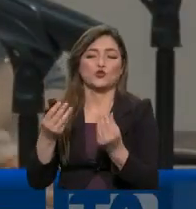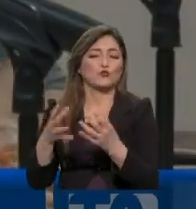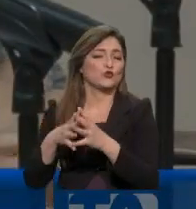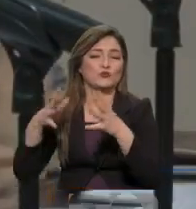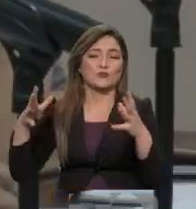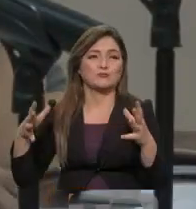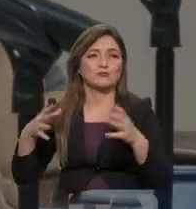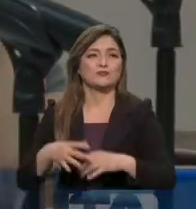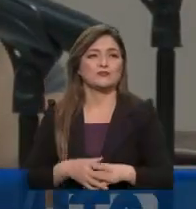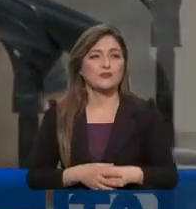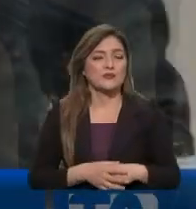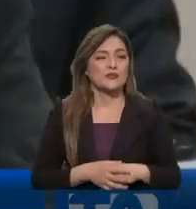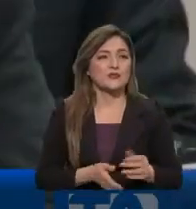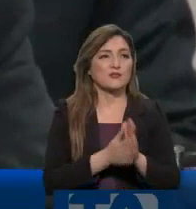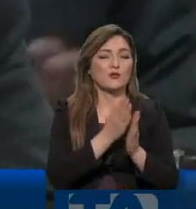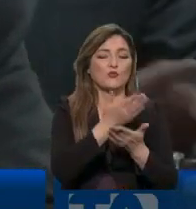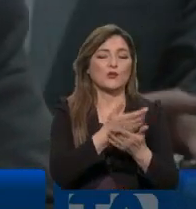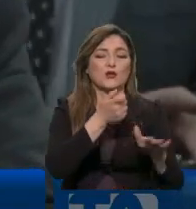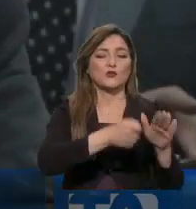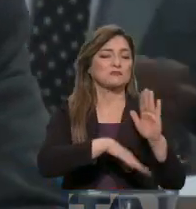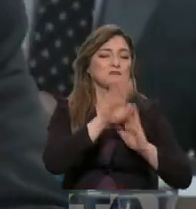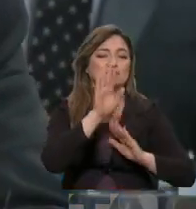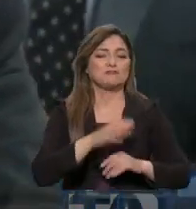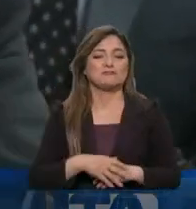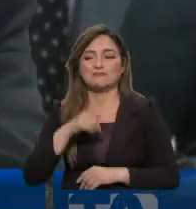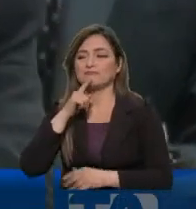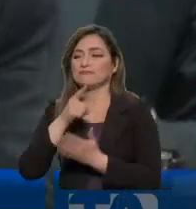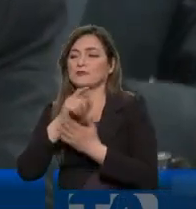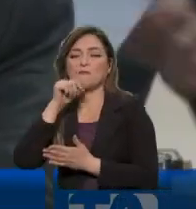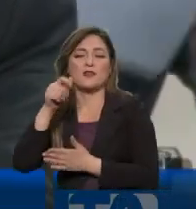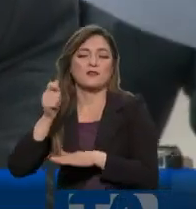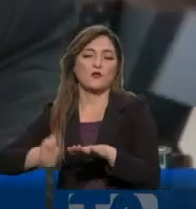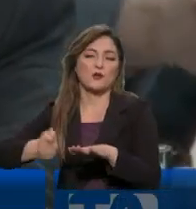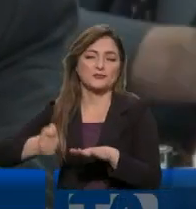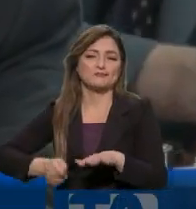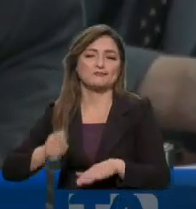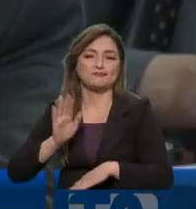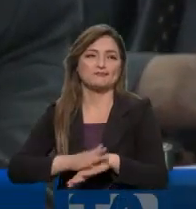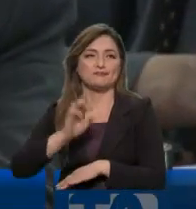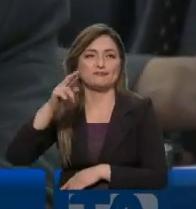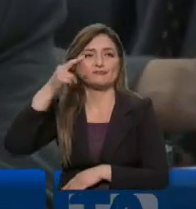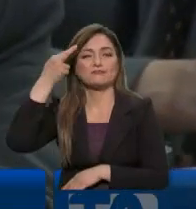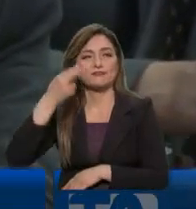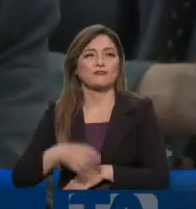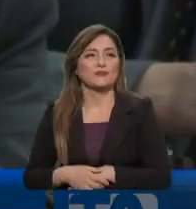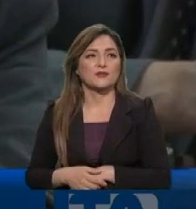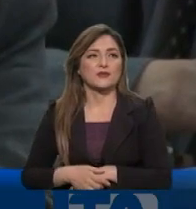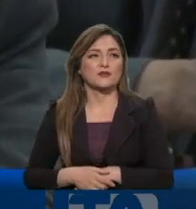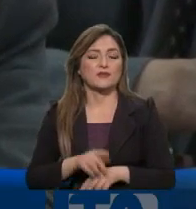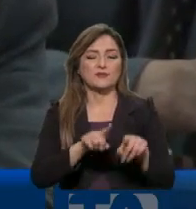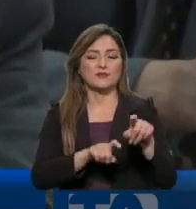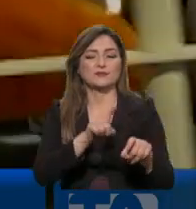número mayor de jueces de garantías penitenciarias. Ciertamente faltan más. Y esa es una de las razones por la que hay cantidades